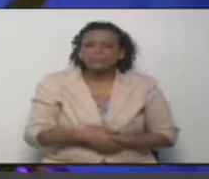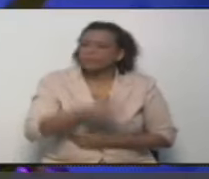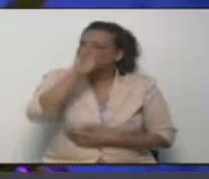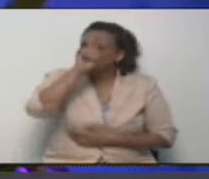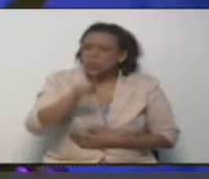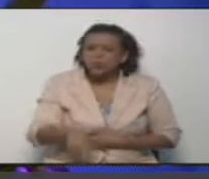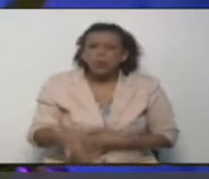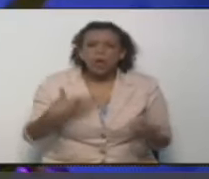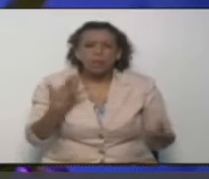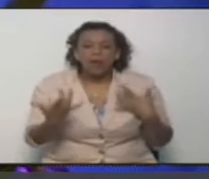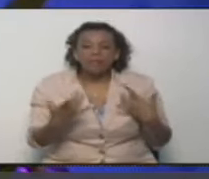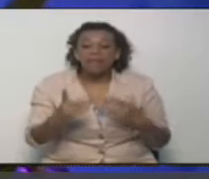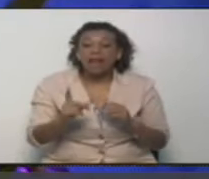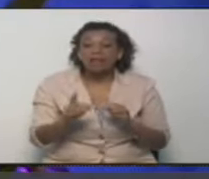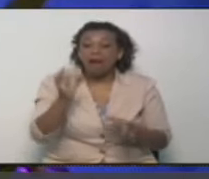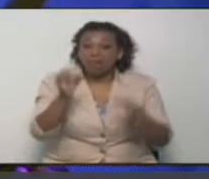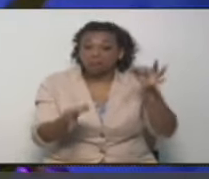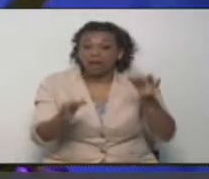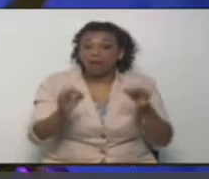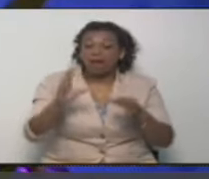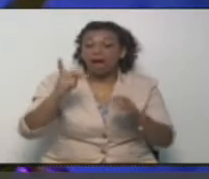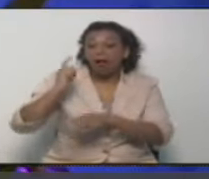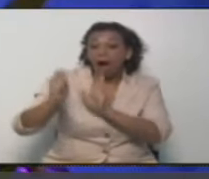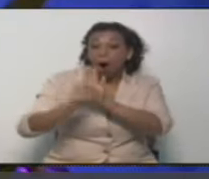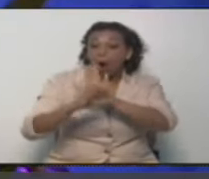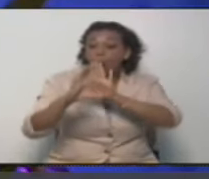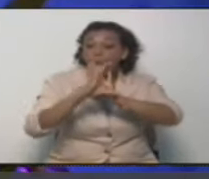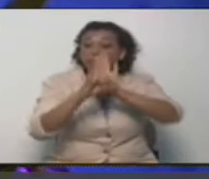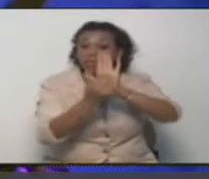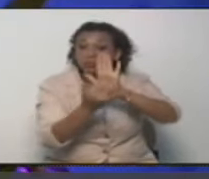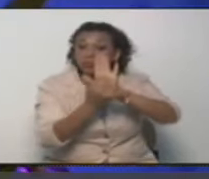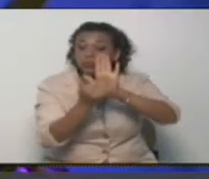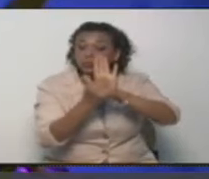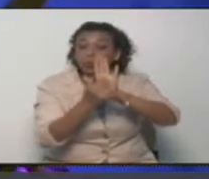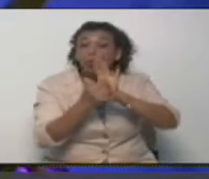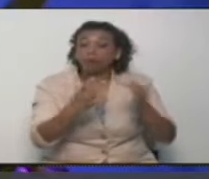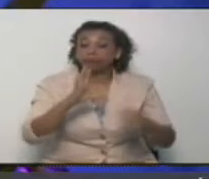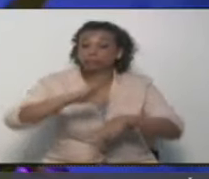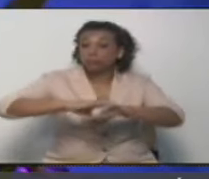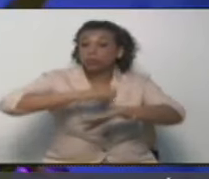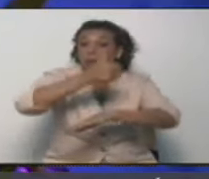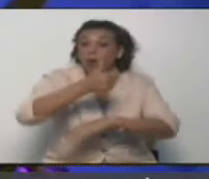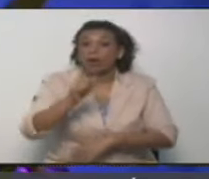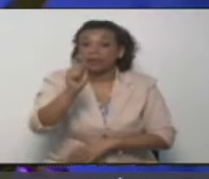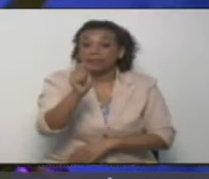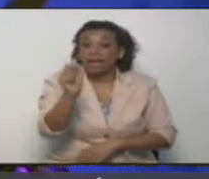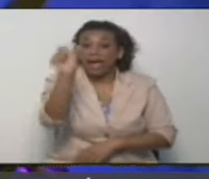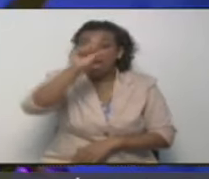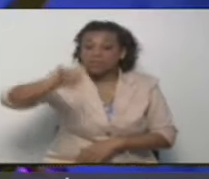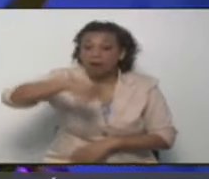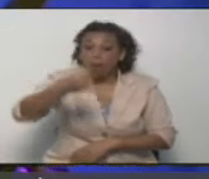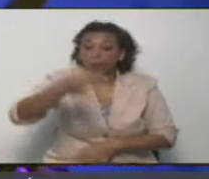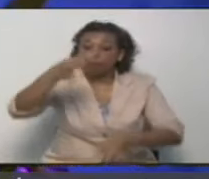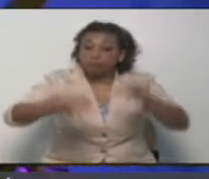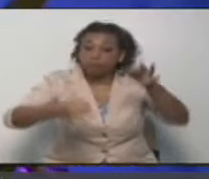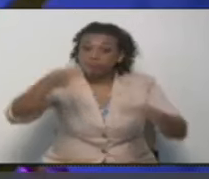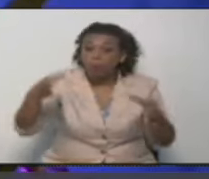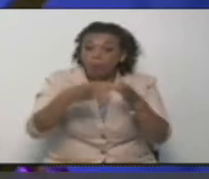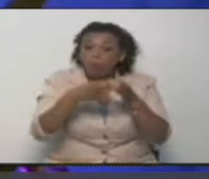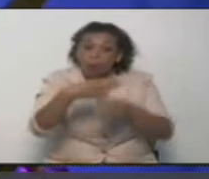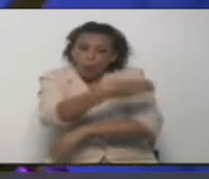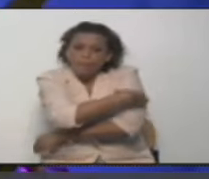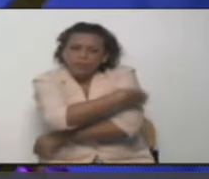La Sala Constitucional es la instancia superior de apelación. Un grupo de